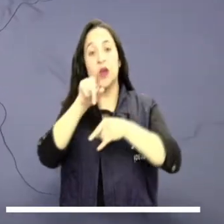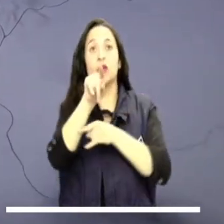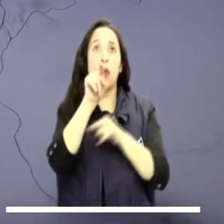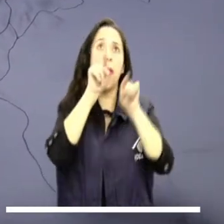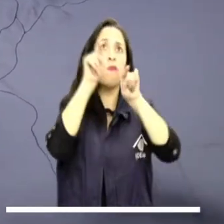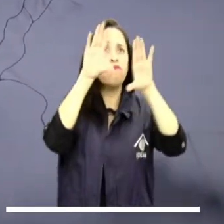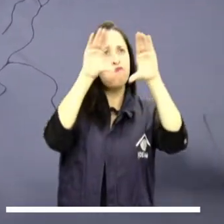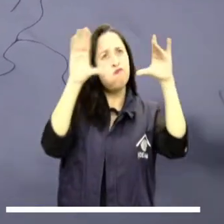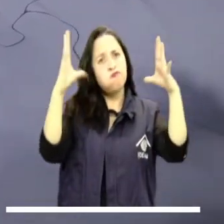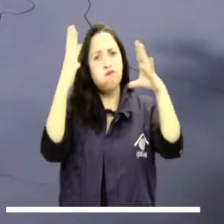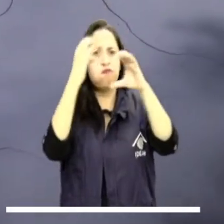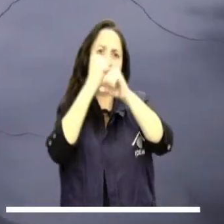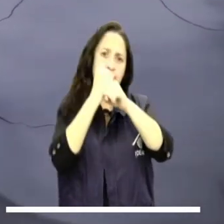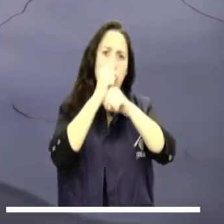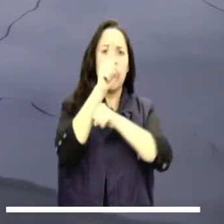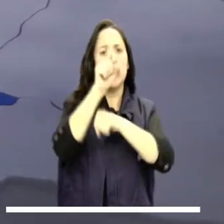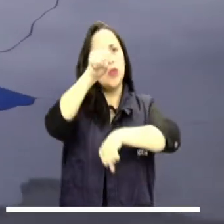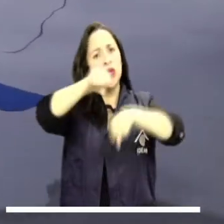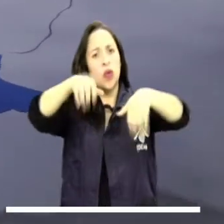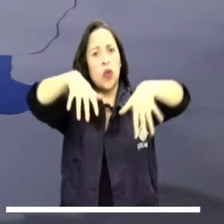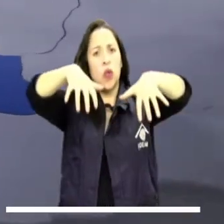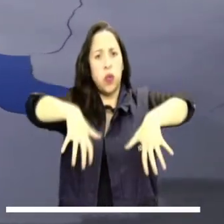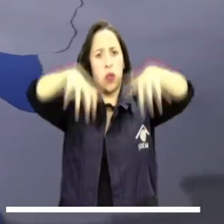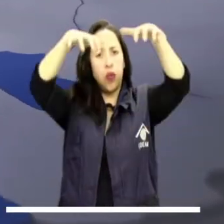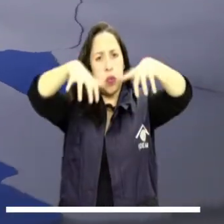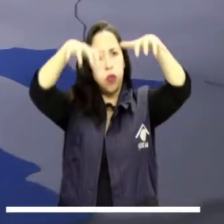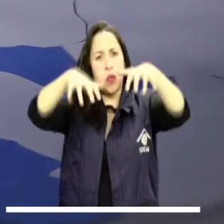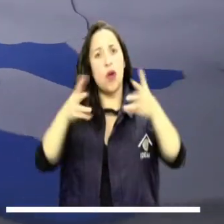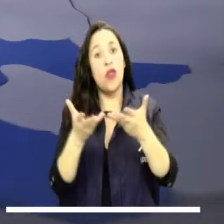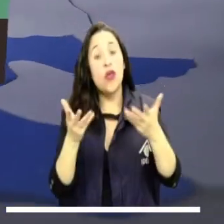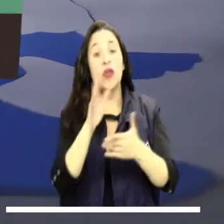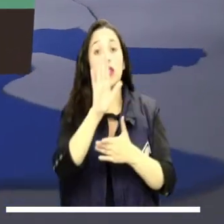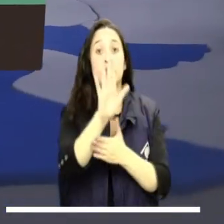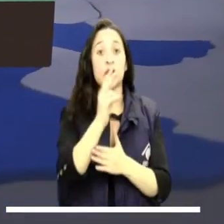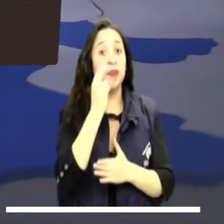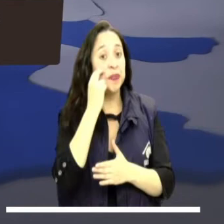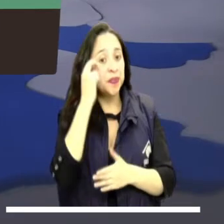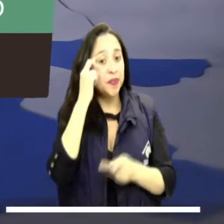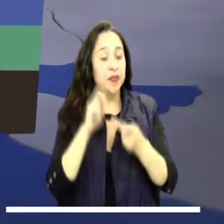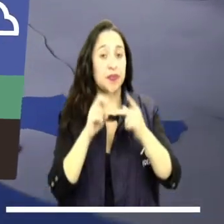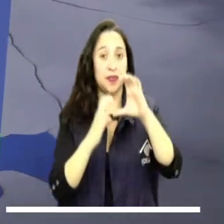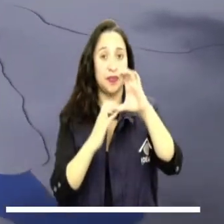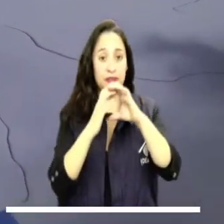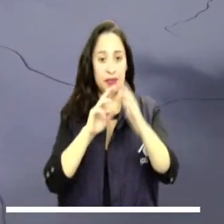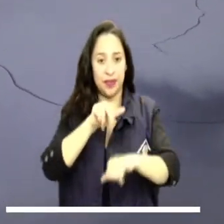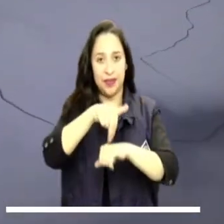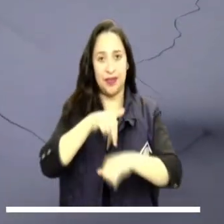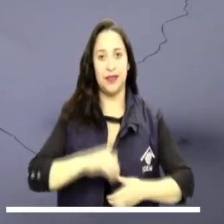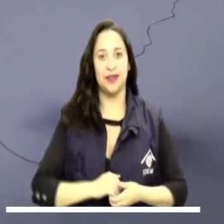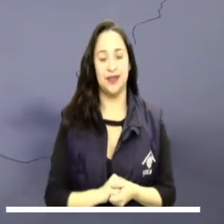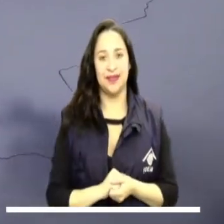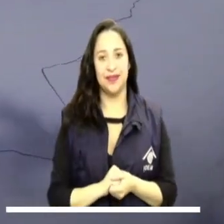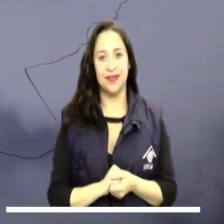en la nubosidad y se pueden presentar lluvias intensas, principalmente sobre Chocó, Cauca y Nariño.